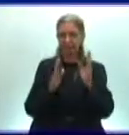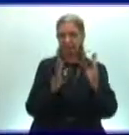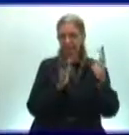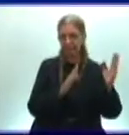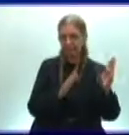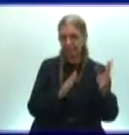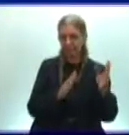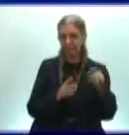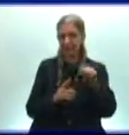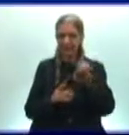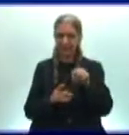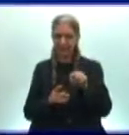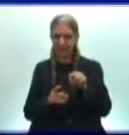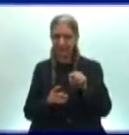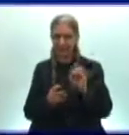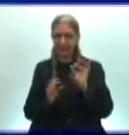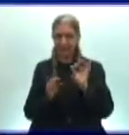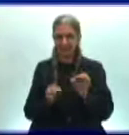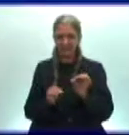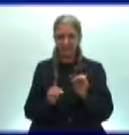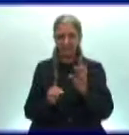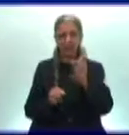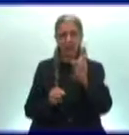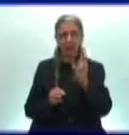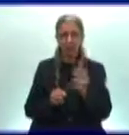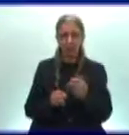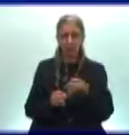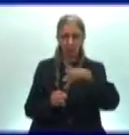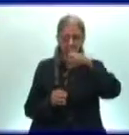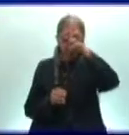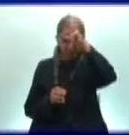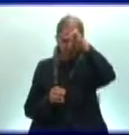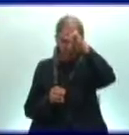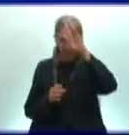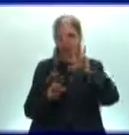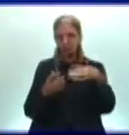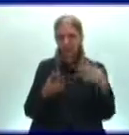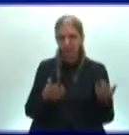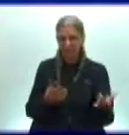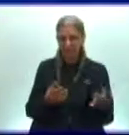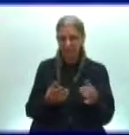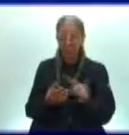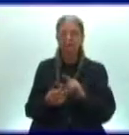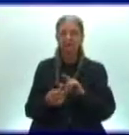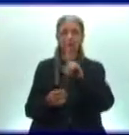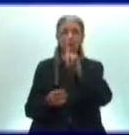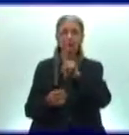lo vamos a designar con un número romano y acompañado con la letra A.